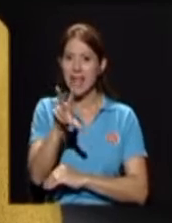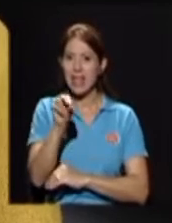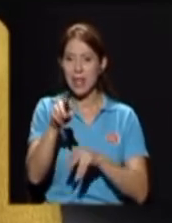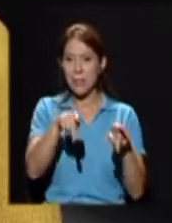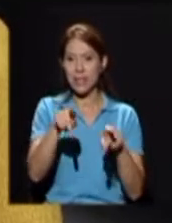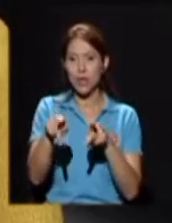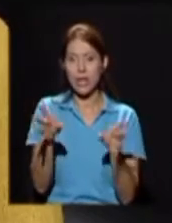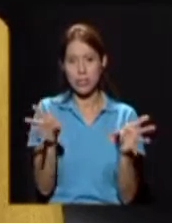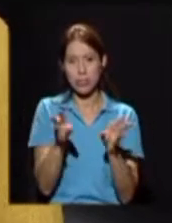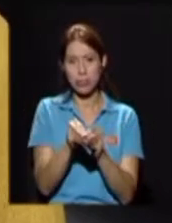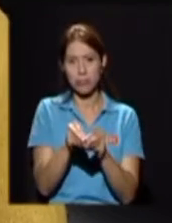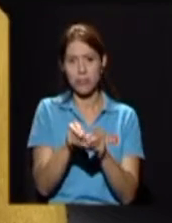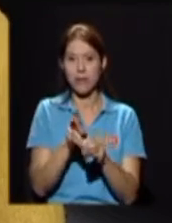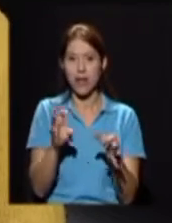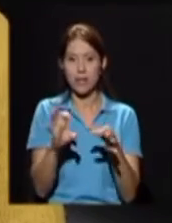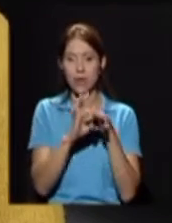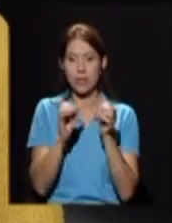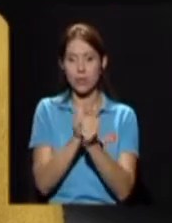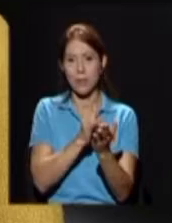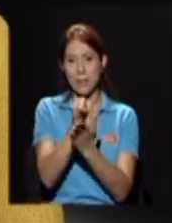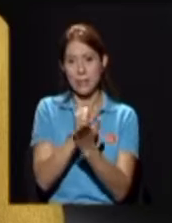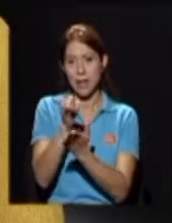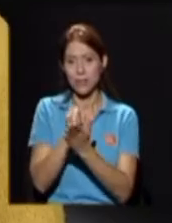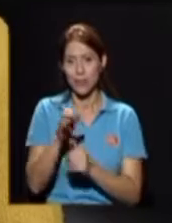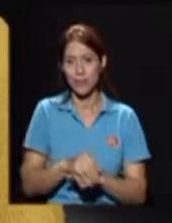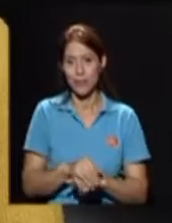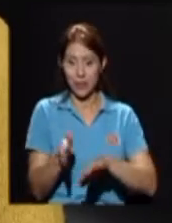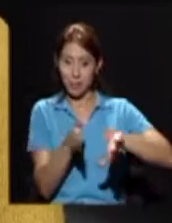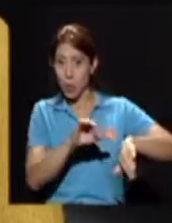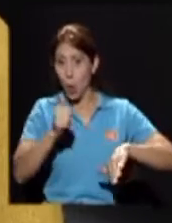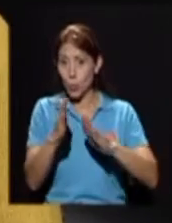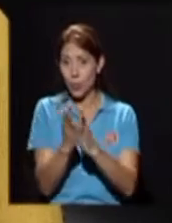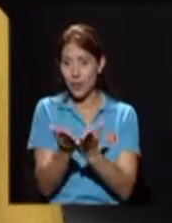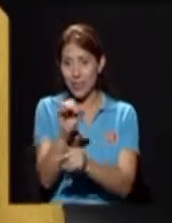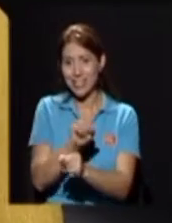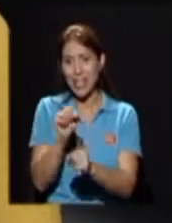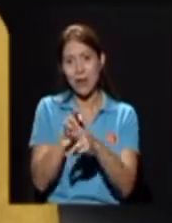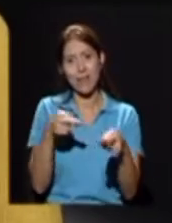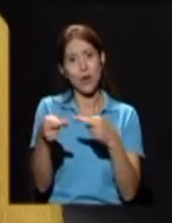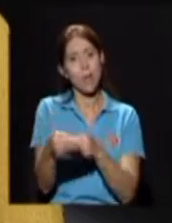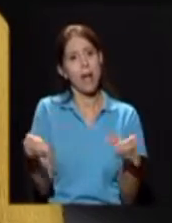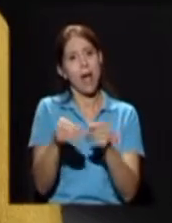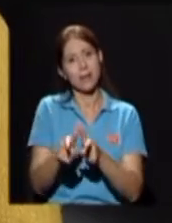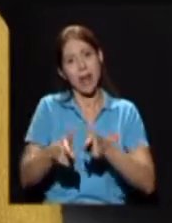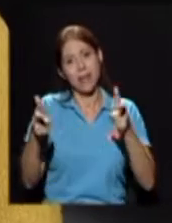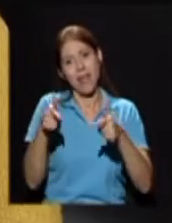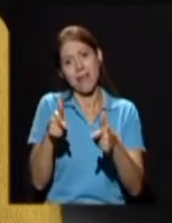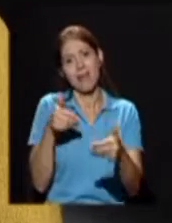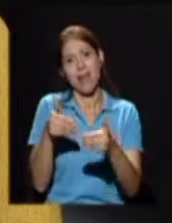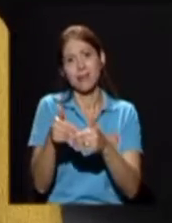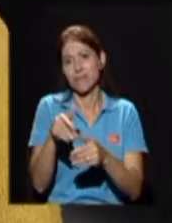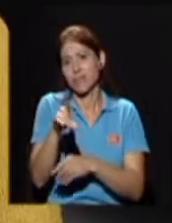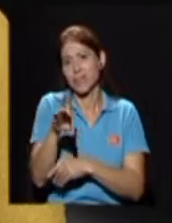directamente relacionadas con la investigación. El Estado de la Región es mucho más grande. El Estado de la Región tenemos casi hasta 80,